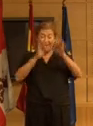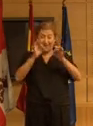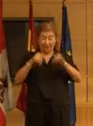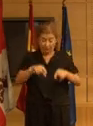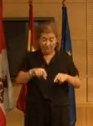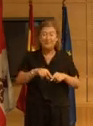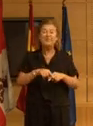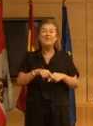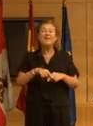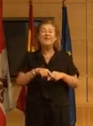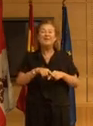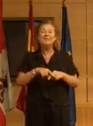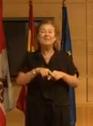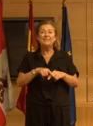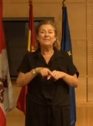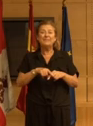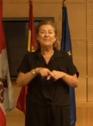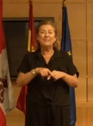evento.